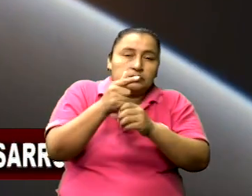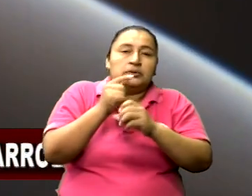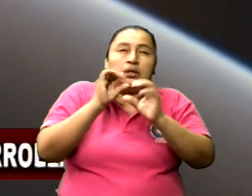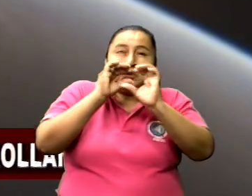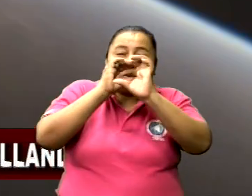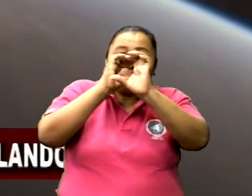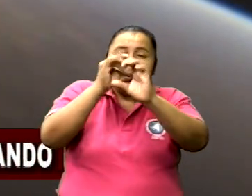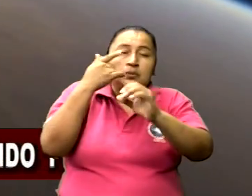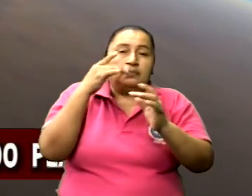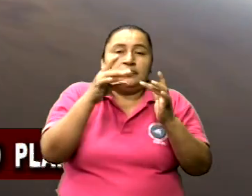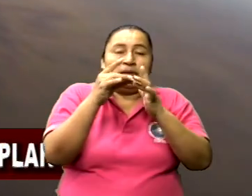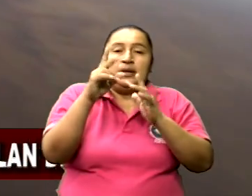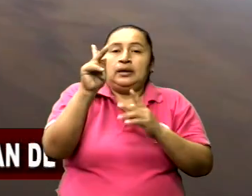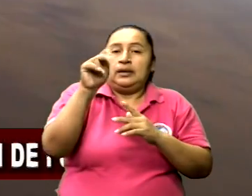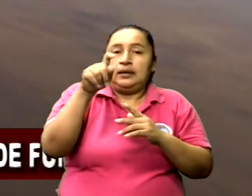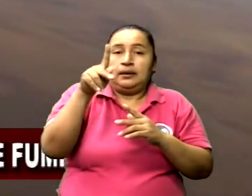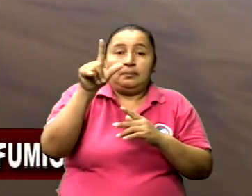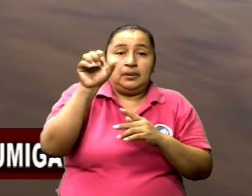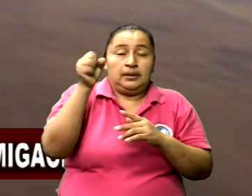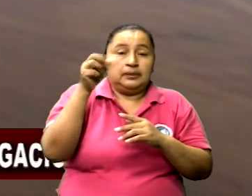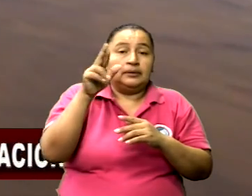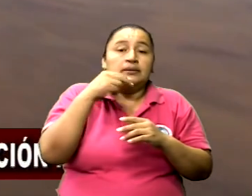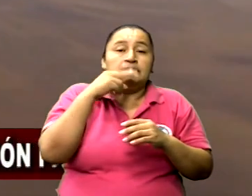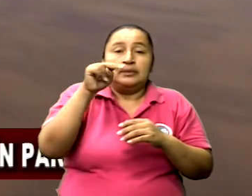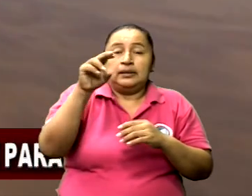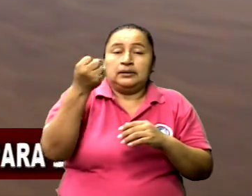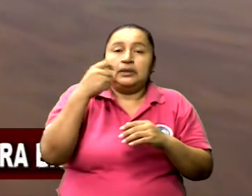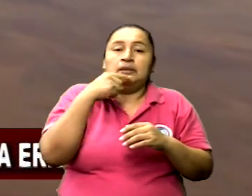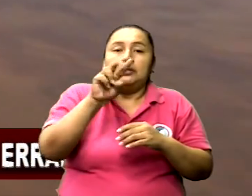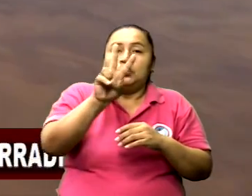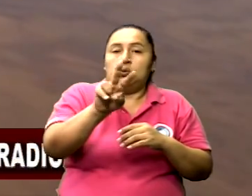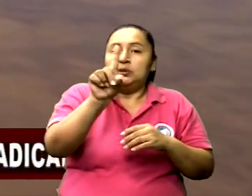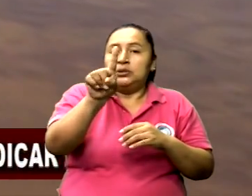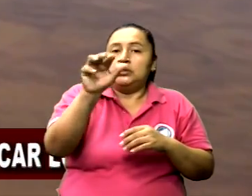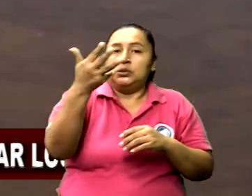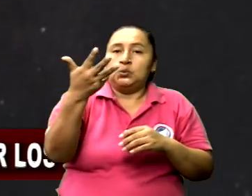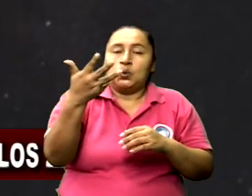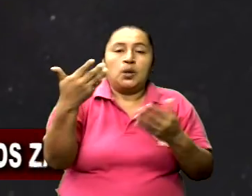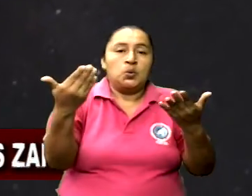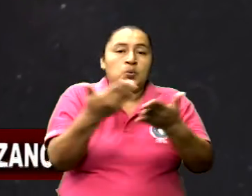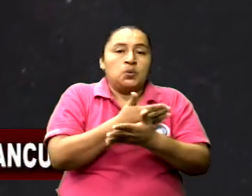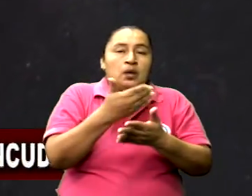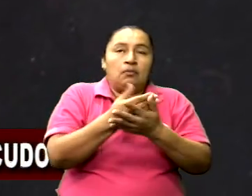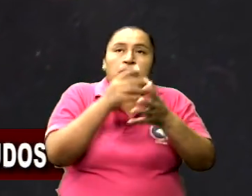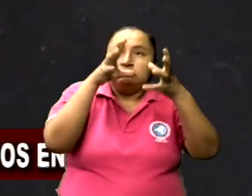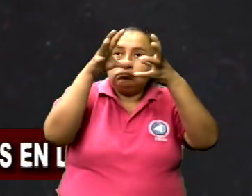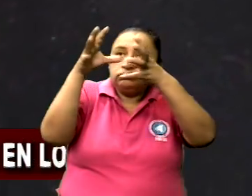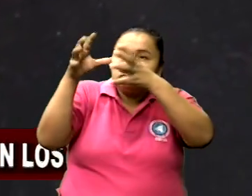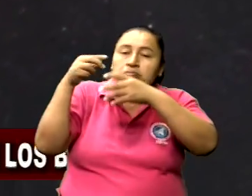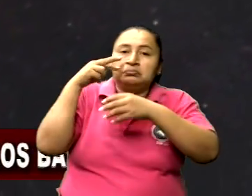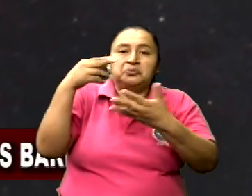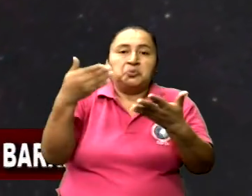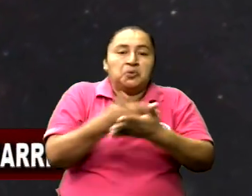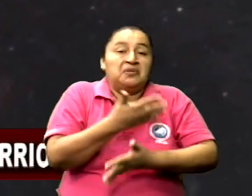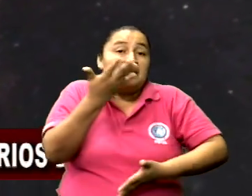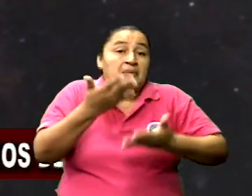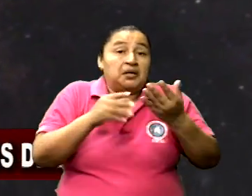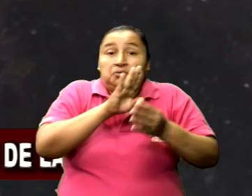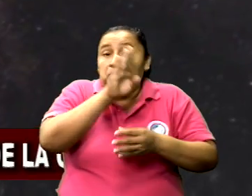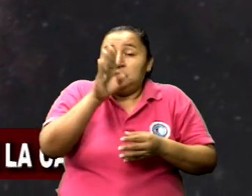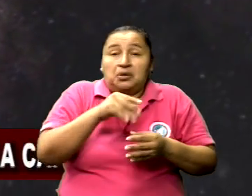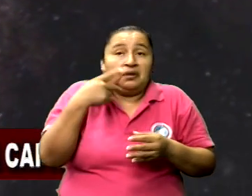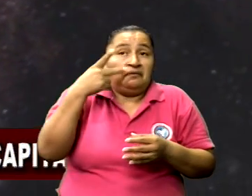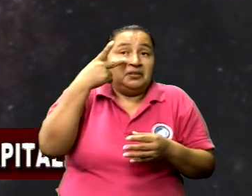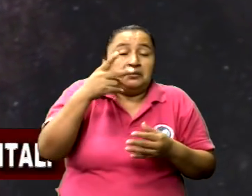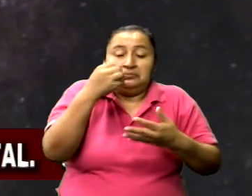telescopio espacial Kepler de la NASA, incluye 219 nuevos candidatos planetarios nunca antes